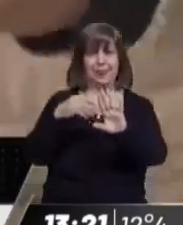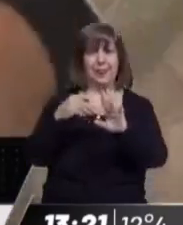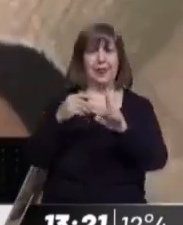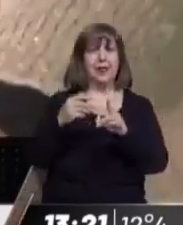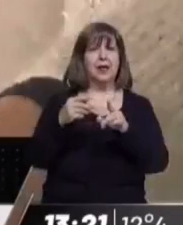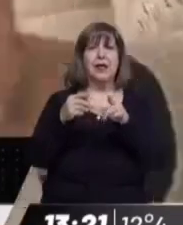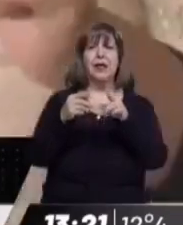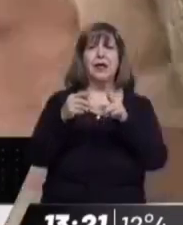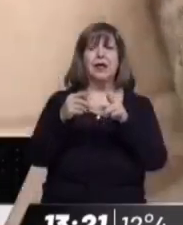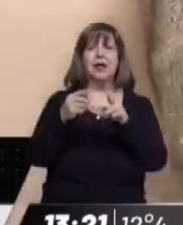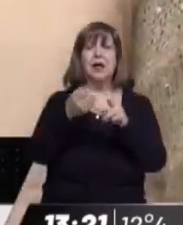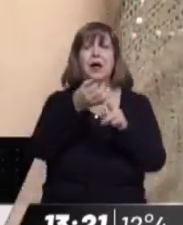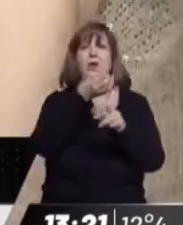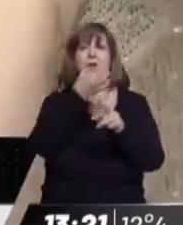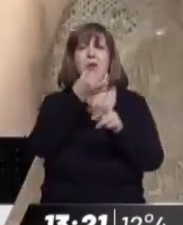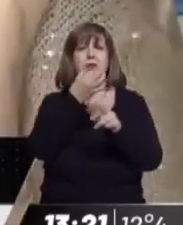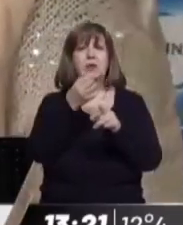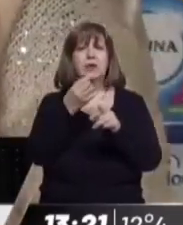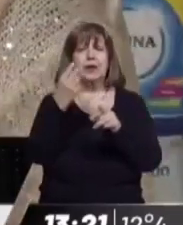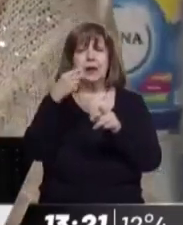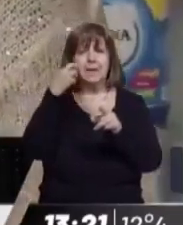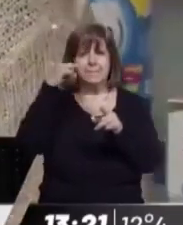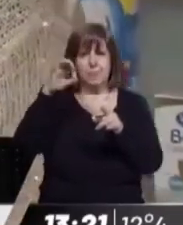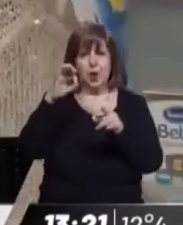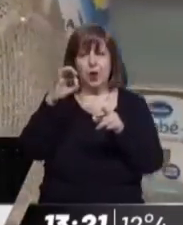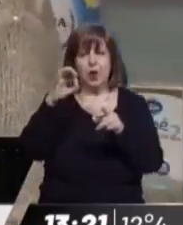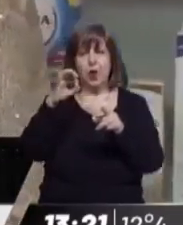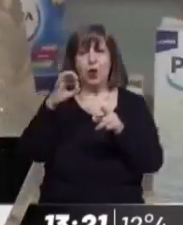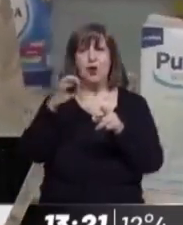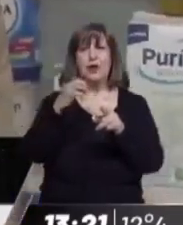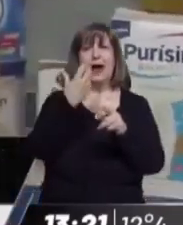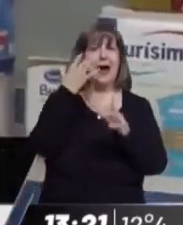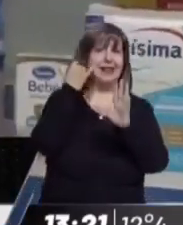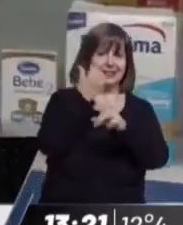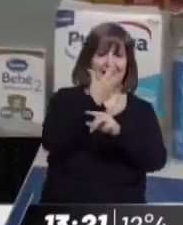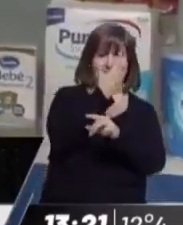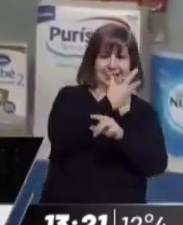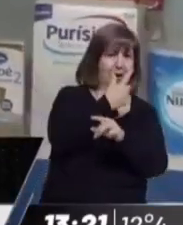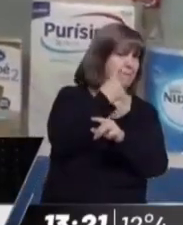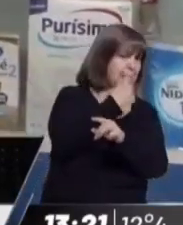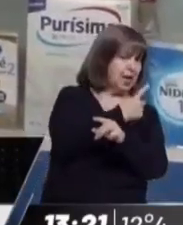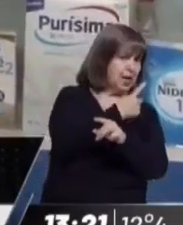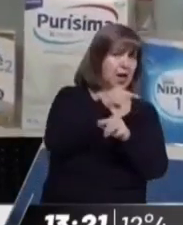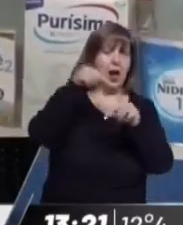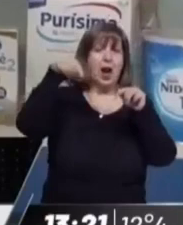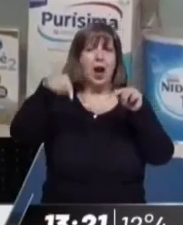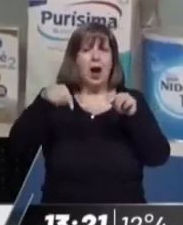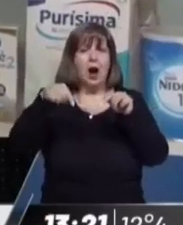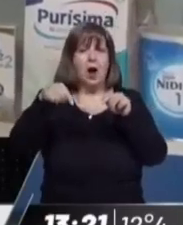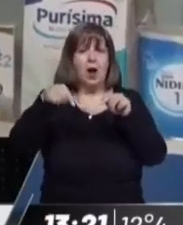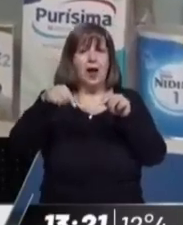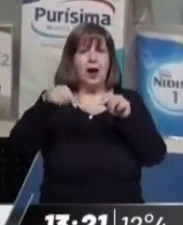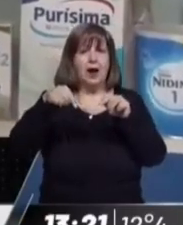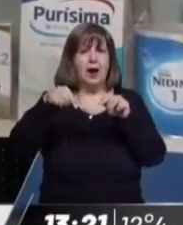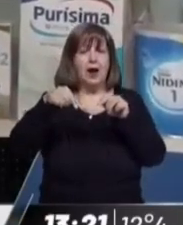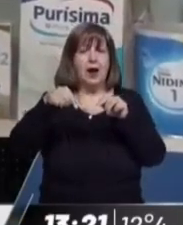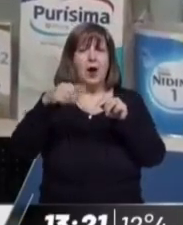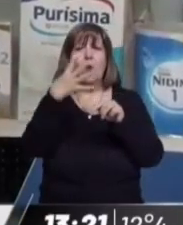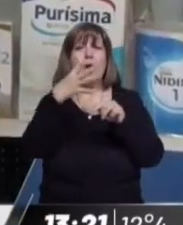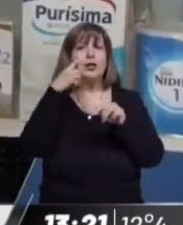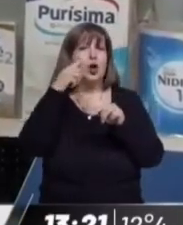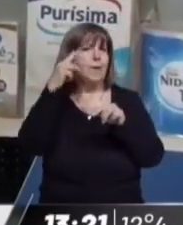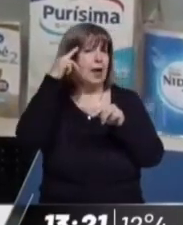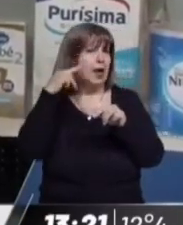paso este el hipoglucemiante de 3000 pesos eh aumentó el 38 por que está en